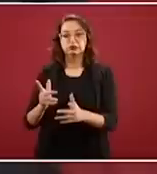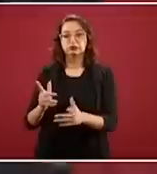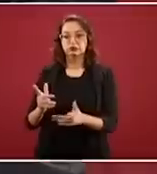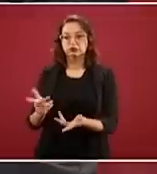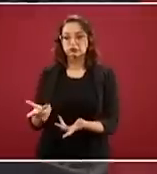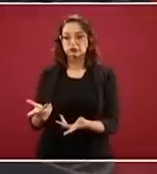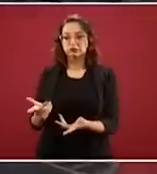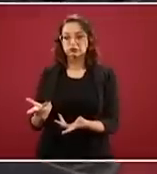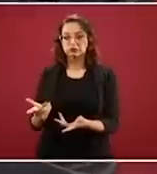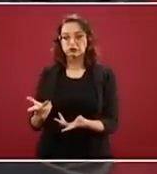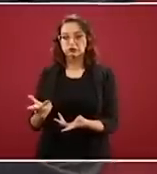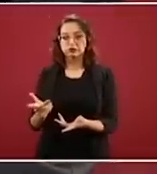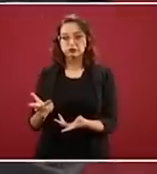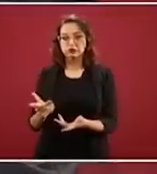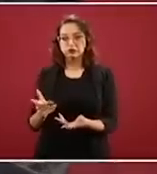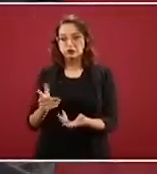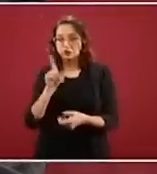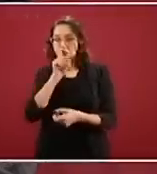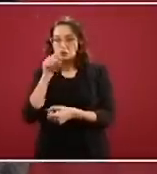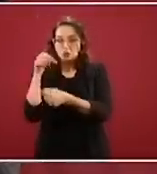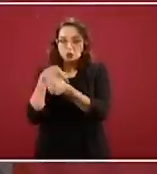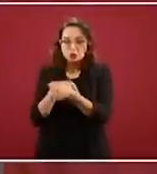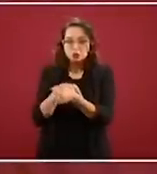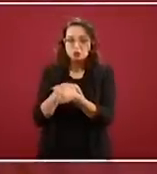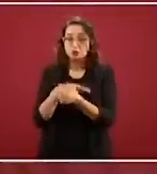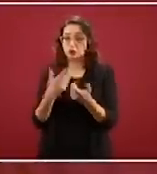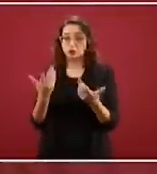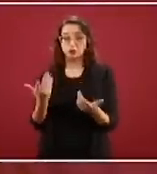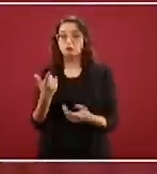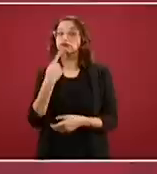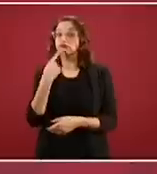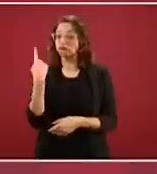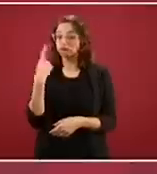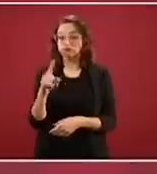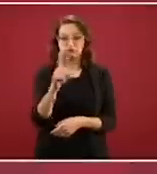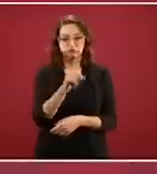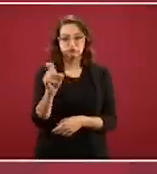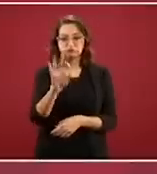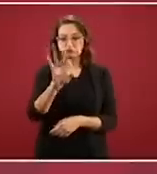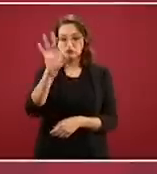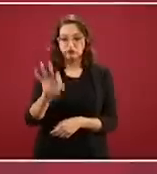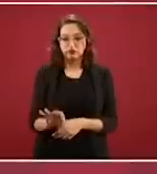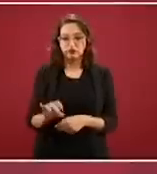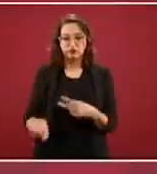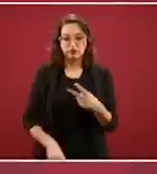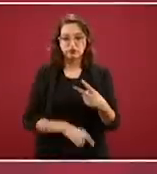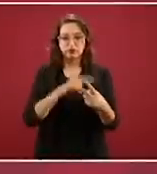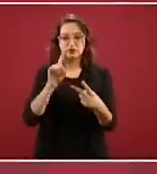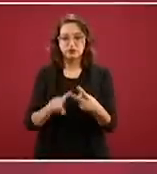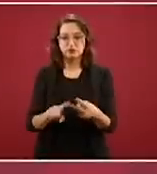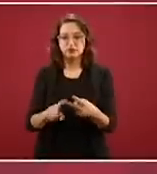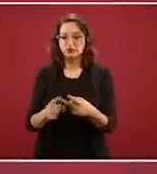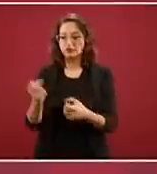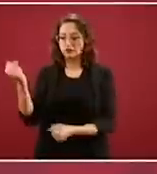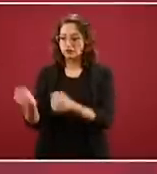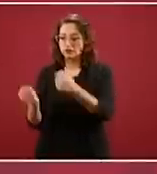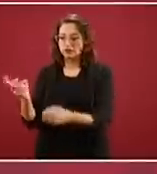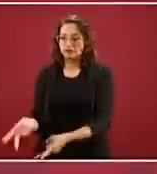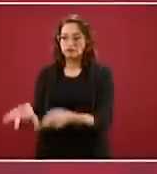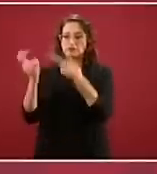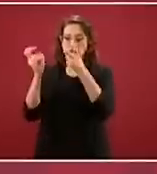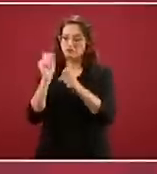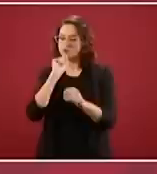No hay cifra negra en el caso de homicidios. No hay cifra negra en el caso de robo de